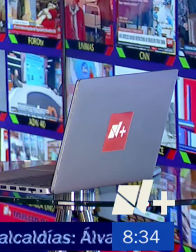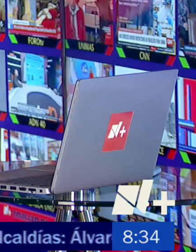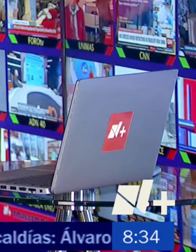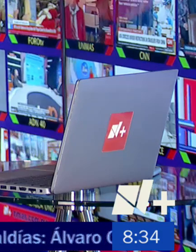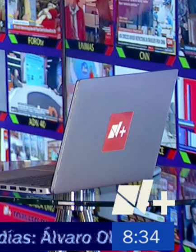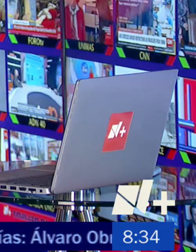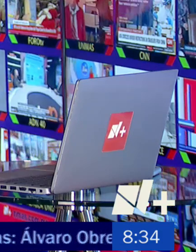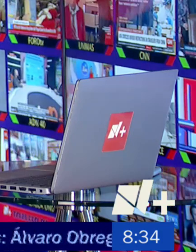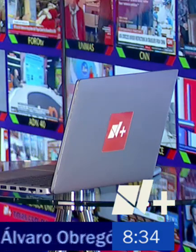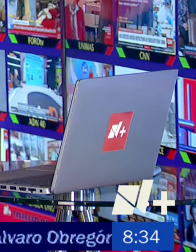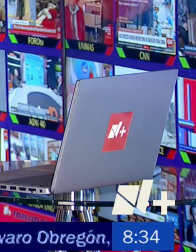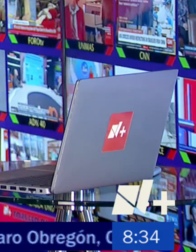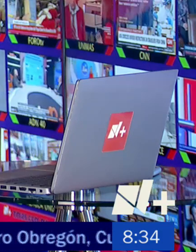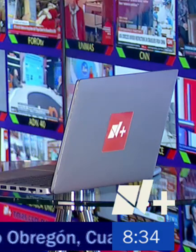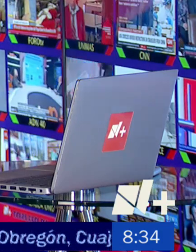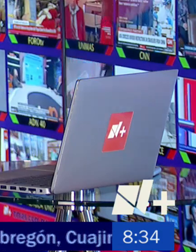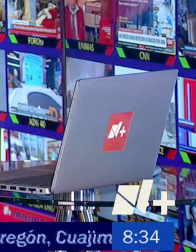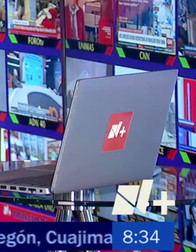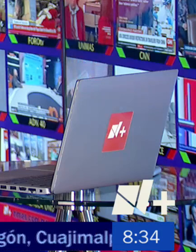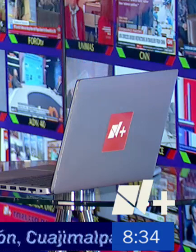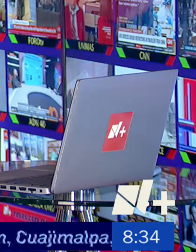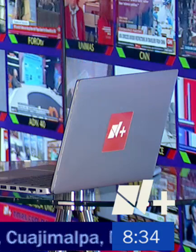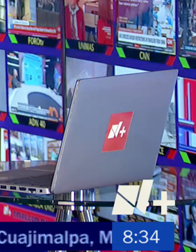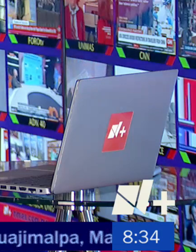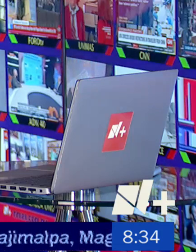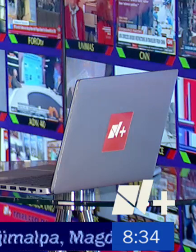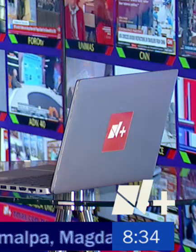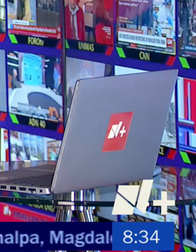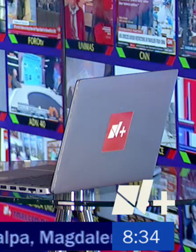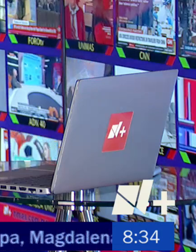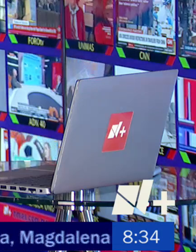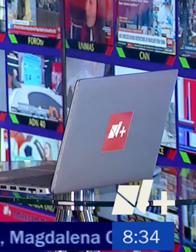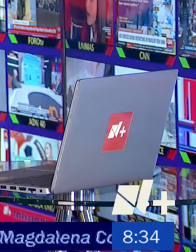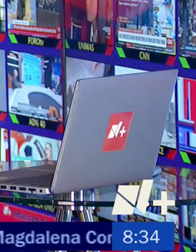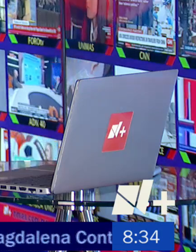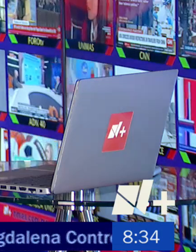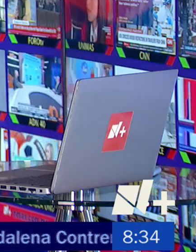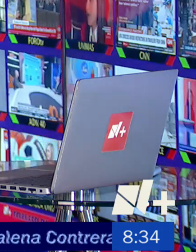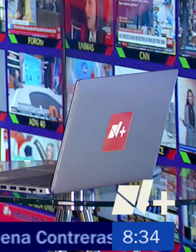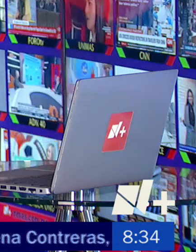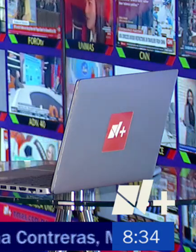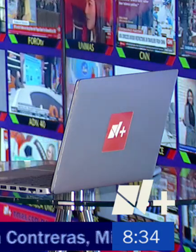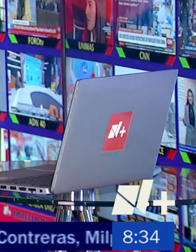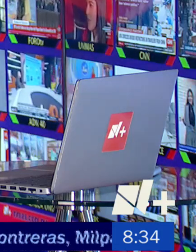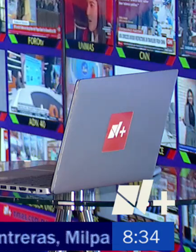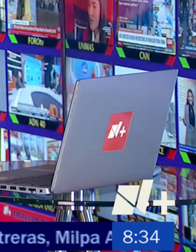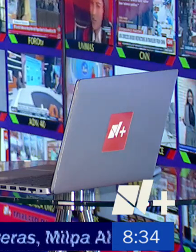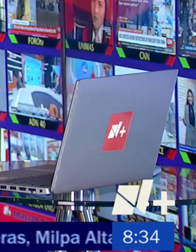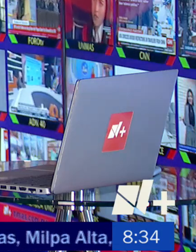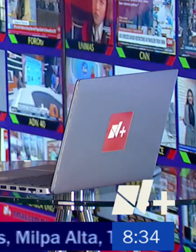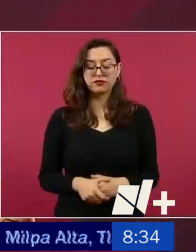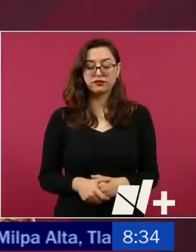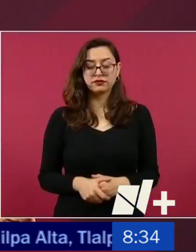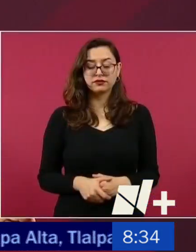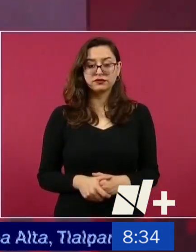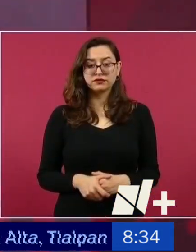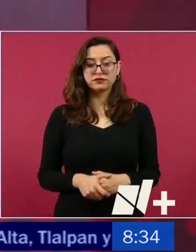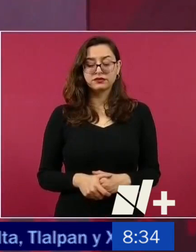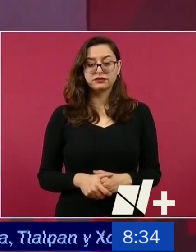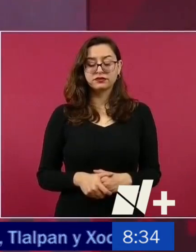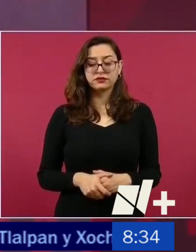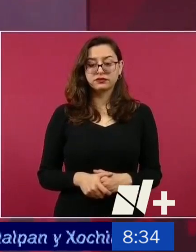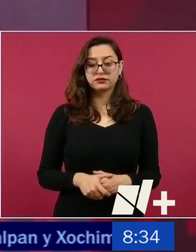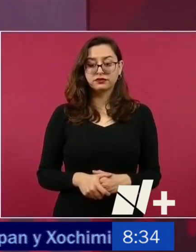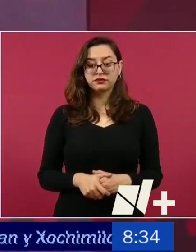desempeño anual en una década y el tema llegó esta mañana a la conferencia en Palacio Nacional.